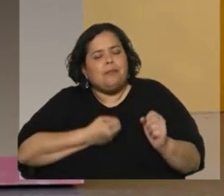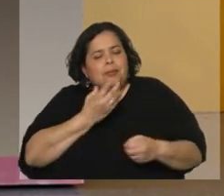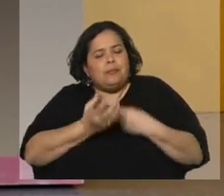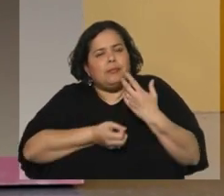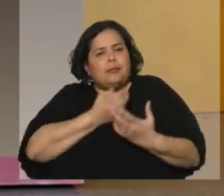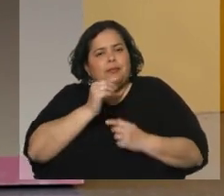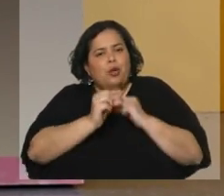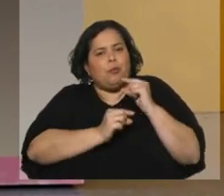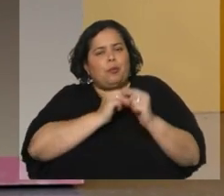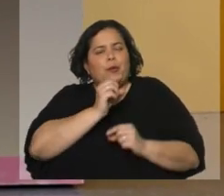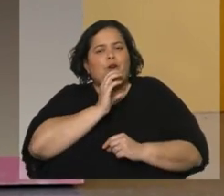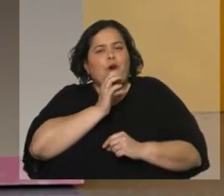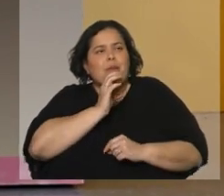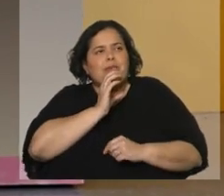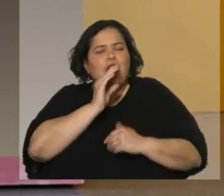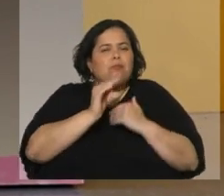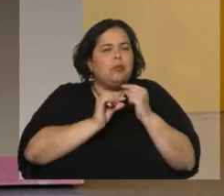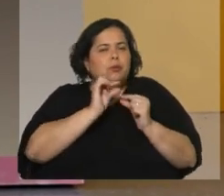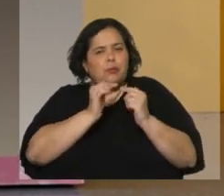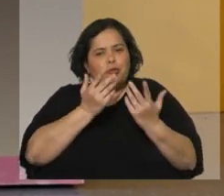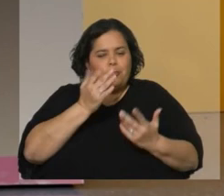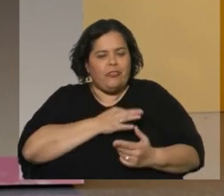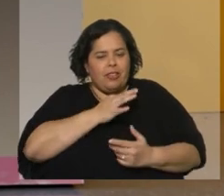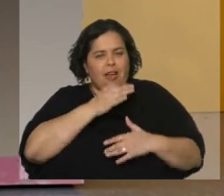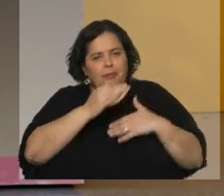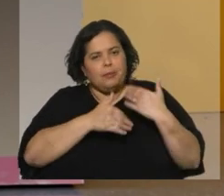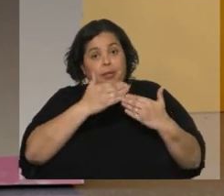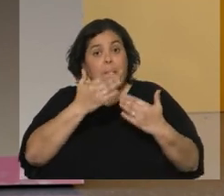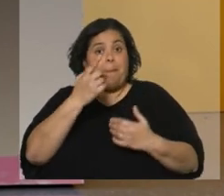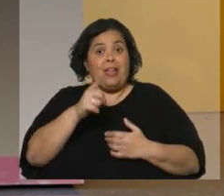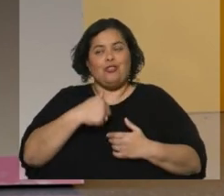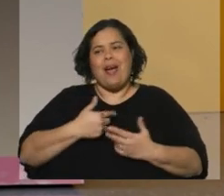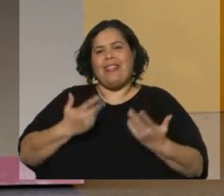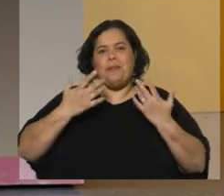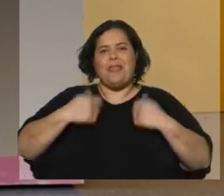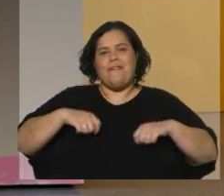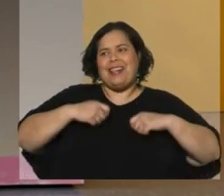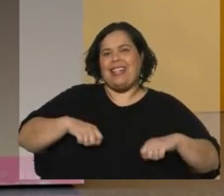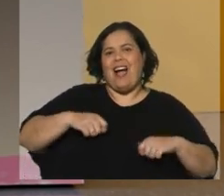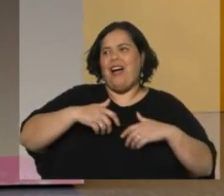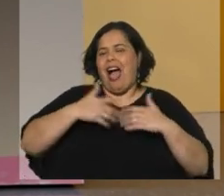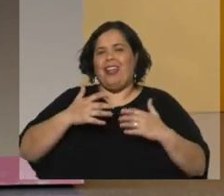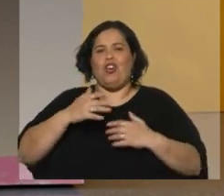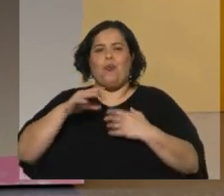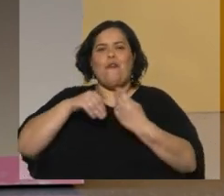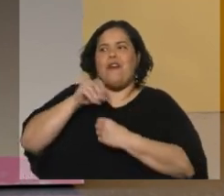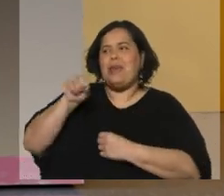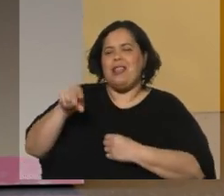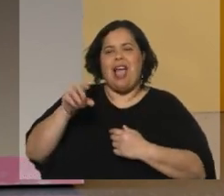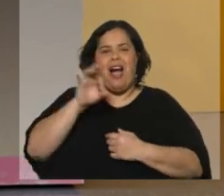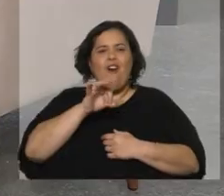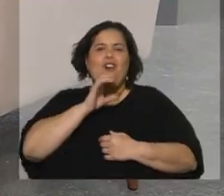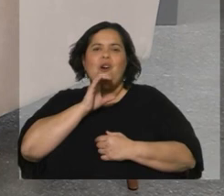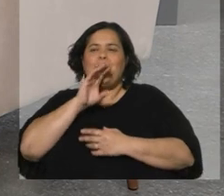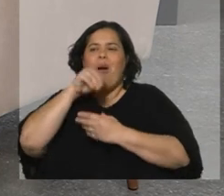humor porque lo fui encontrando a medida que fui viviendo o sea me disfrazaba de algún familiar así alguna gracia con mi